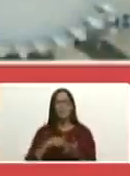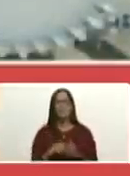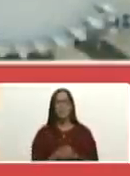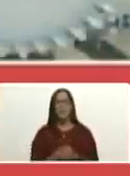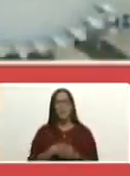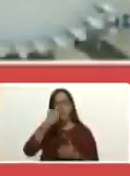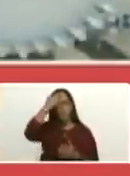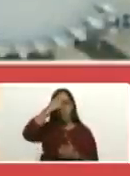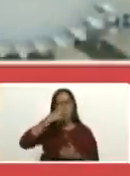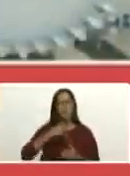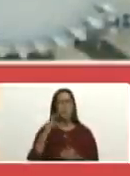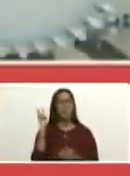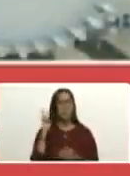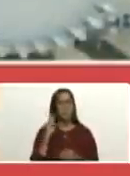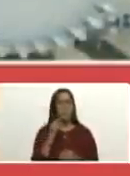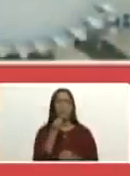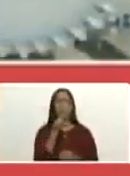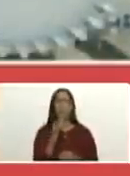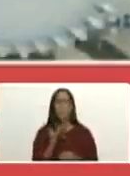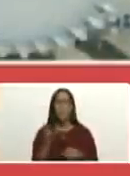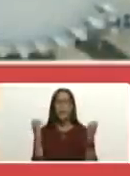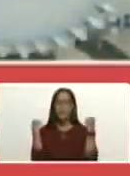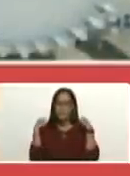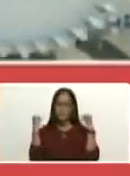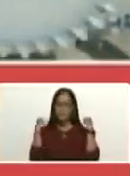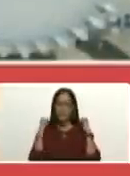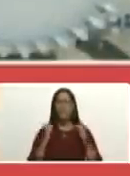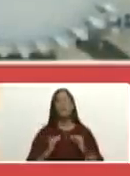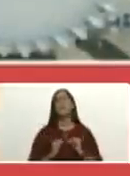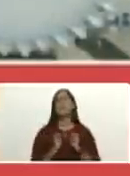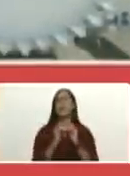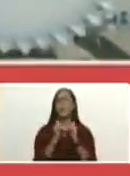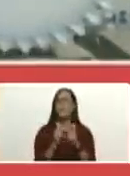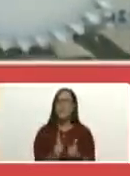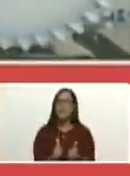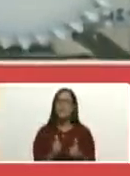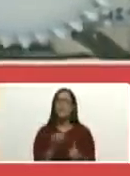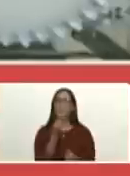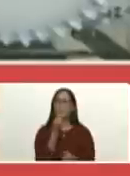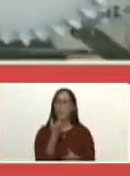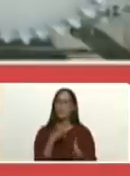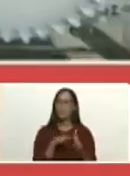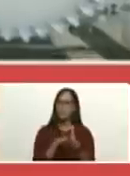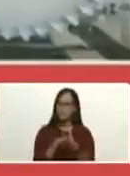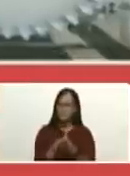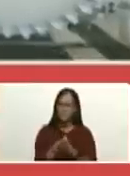Venezuela. Un buen ensayo que arranca con buen pie.